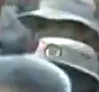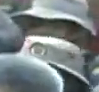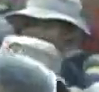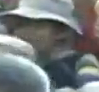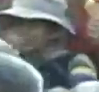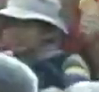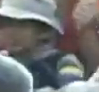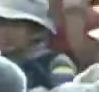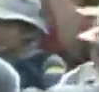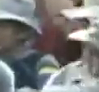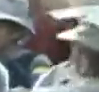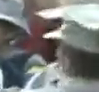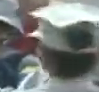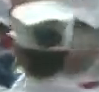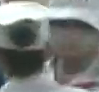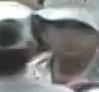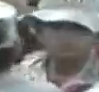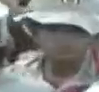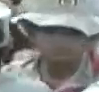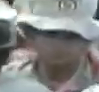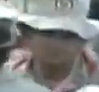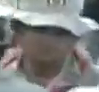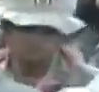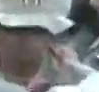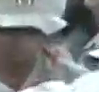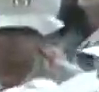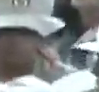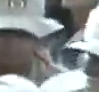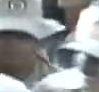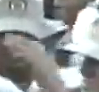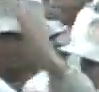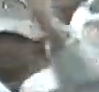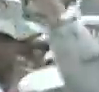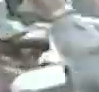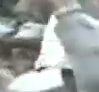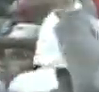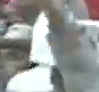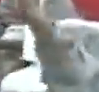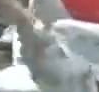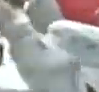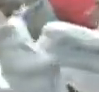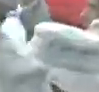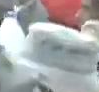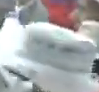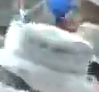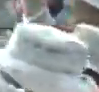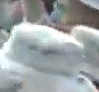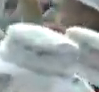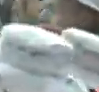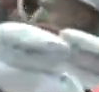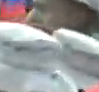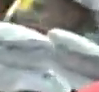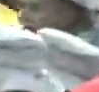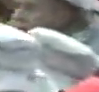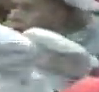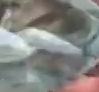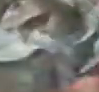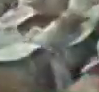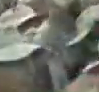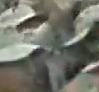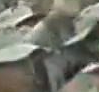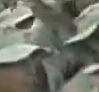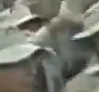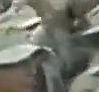Eran las palabras del presidente constitucional de la República Bolivariana de Venezuela en el marco de esta actividad que